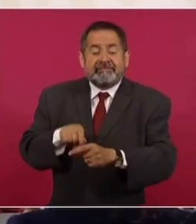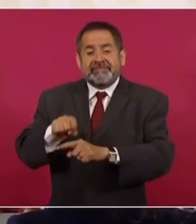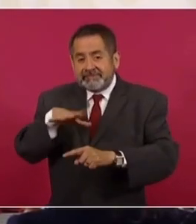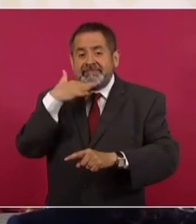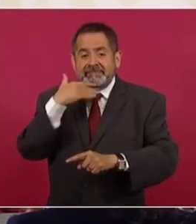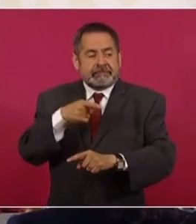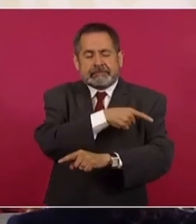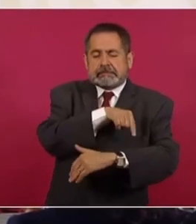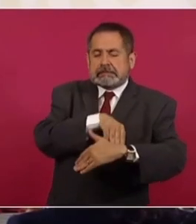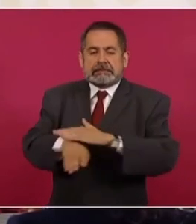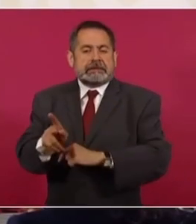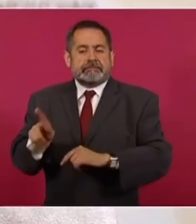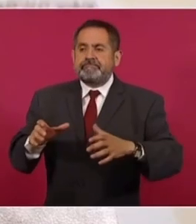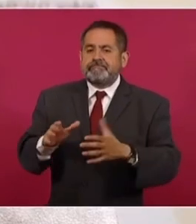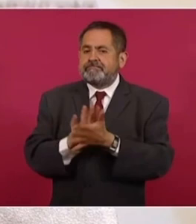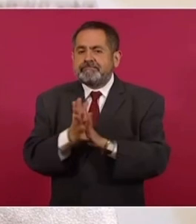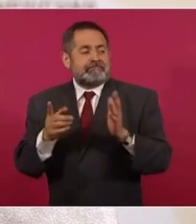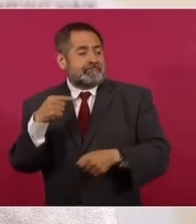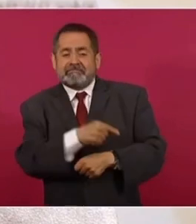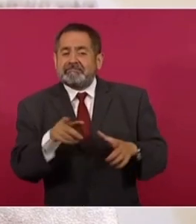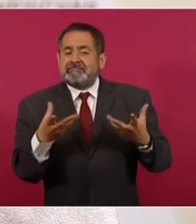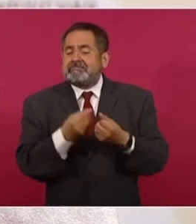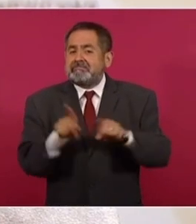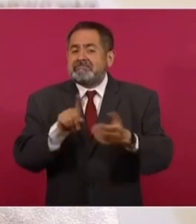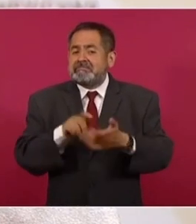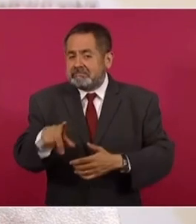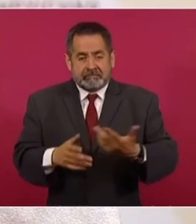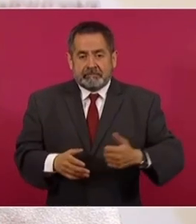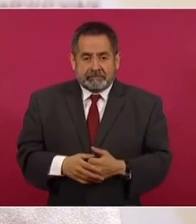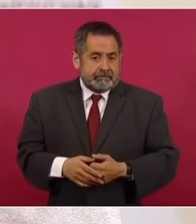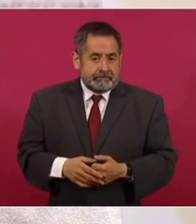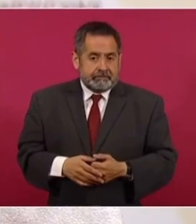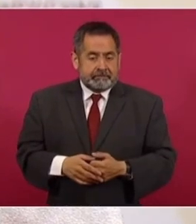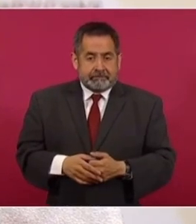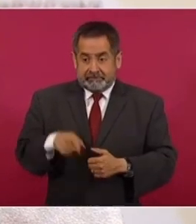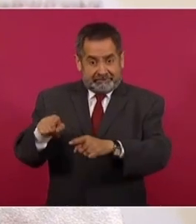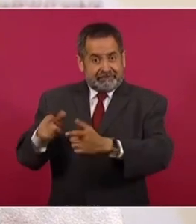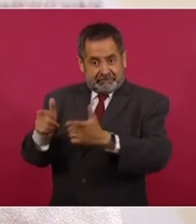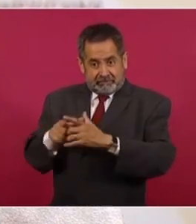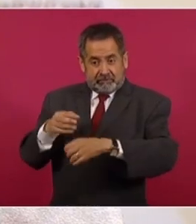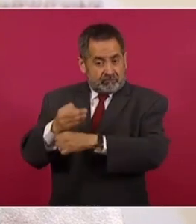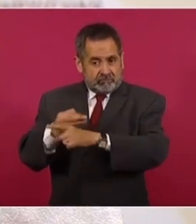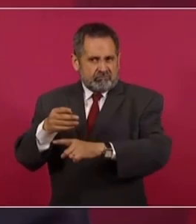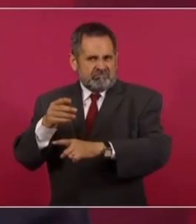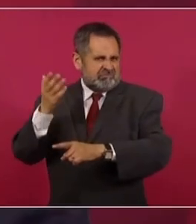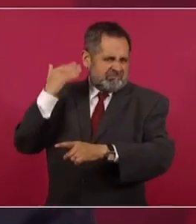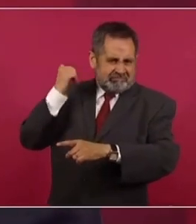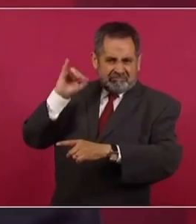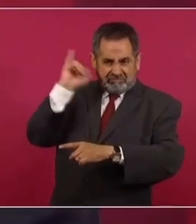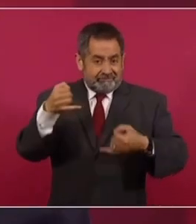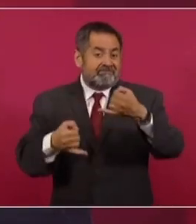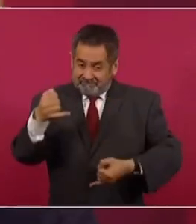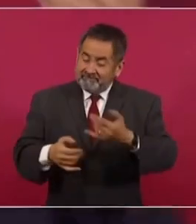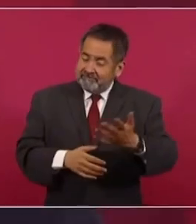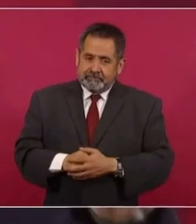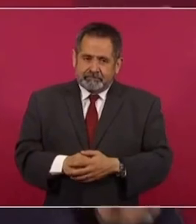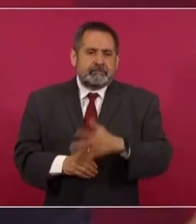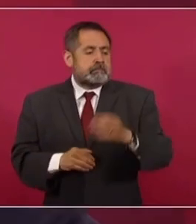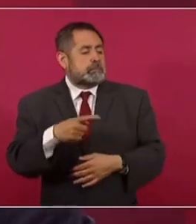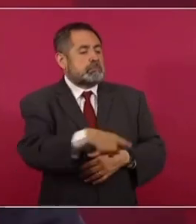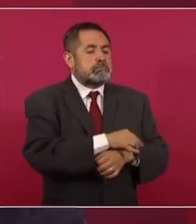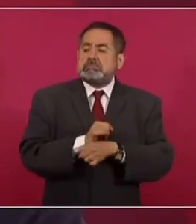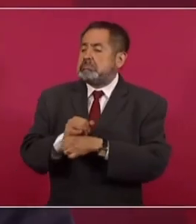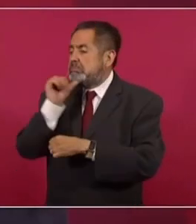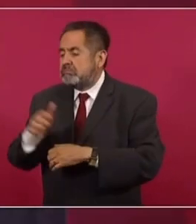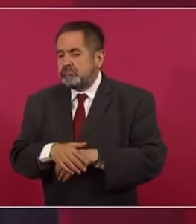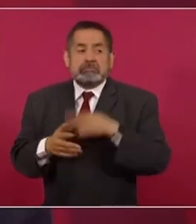delincuencia, que inclusive uno de sus jefes está siendo juzgado en Estados Unidos. Pero no investigan nada,